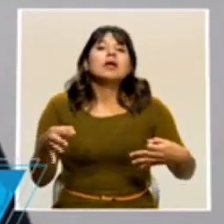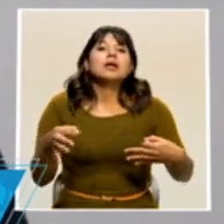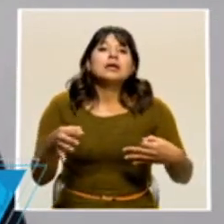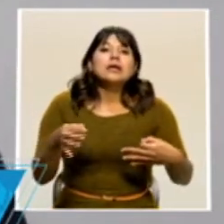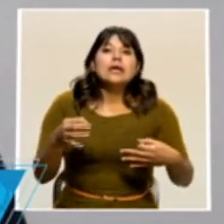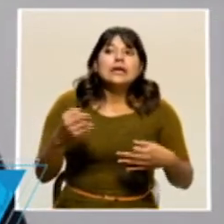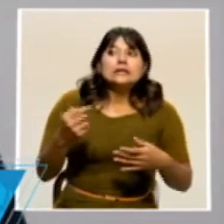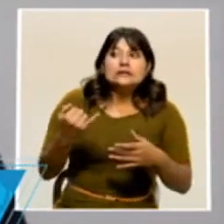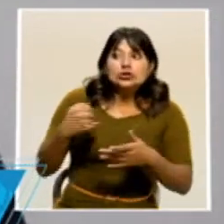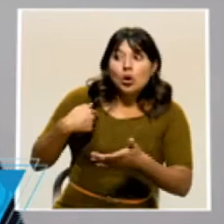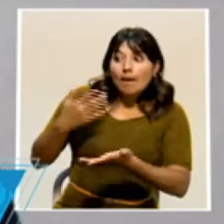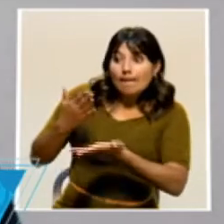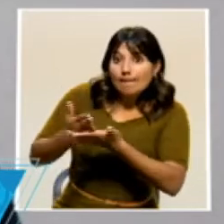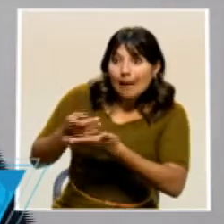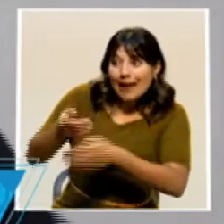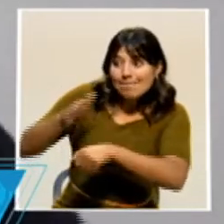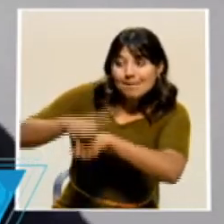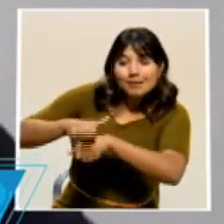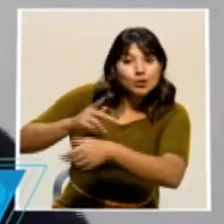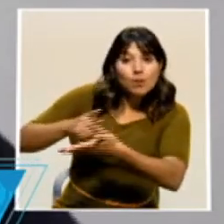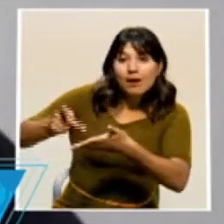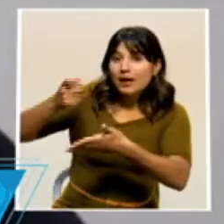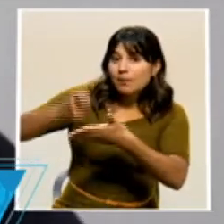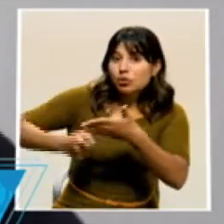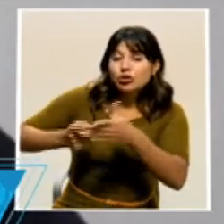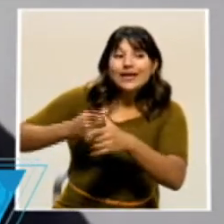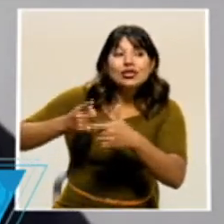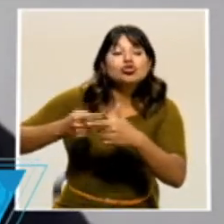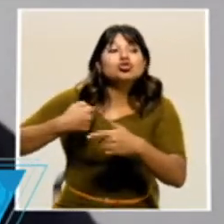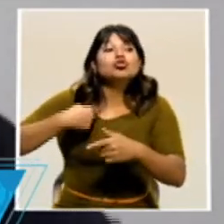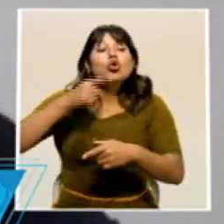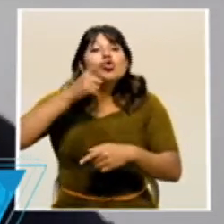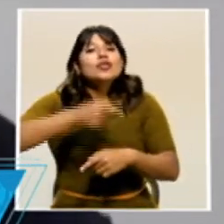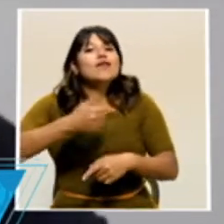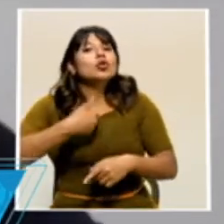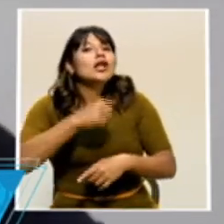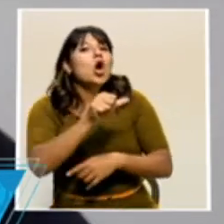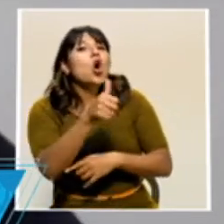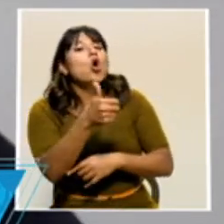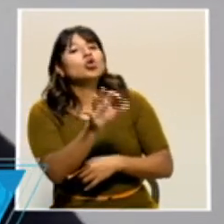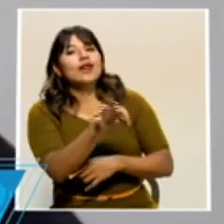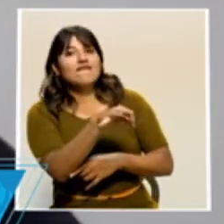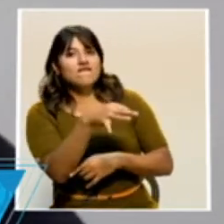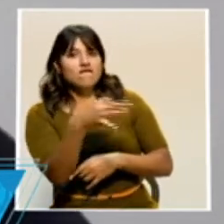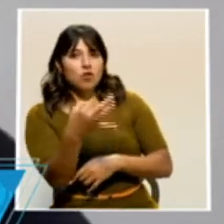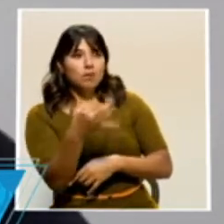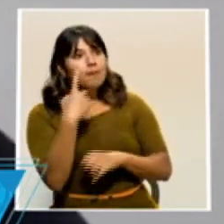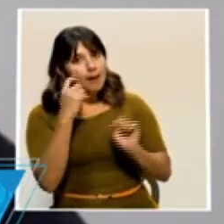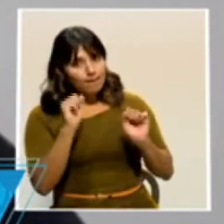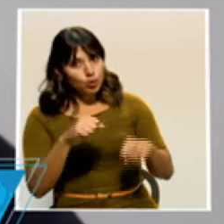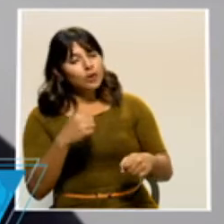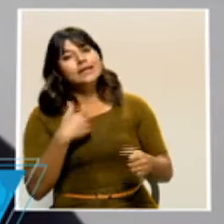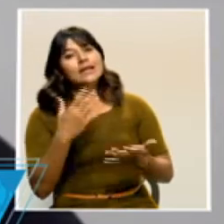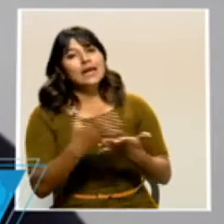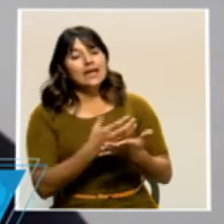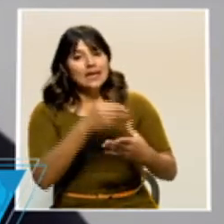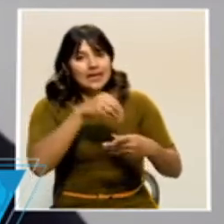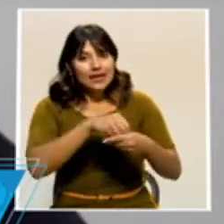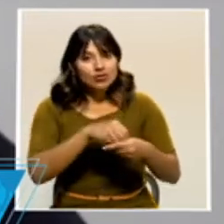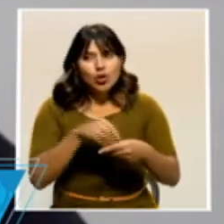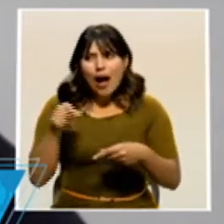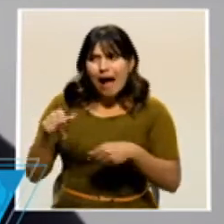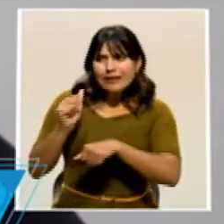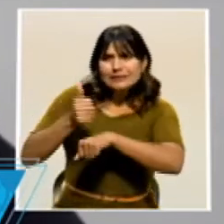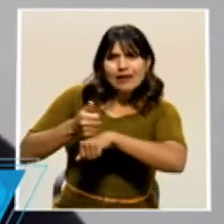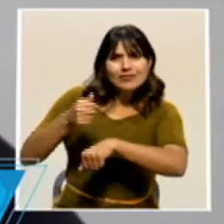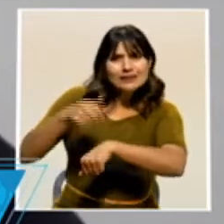entonces yo debería por lo menos de tener identificada esa fuente alternativa de ingresos, ponerle un plazo,